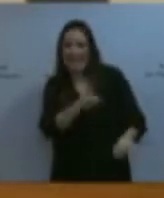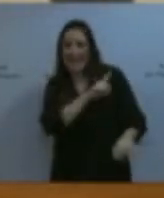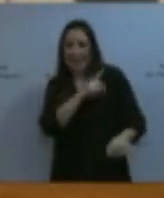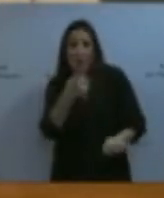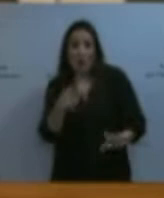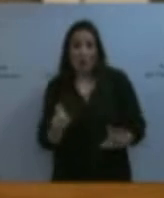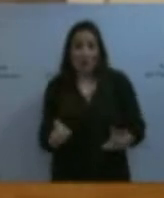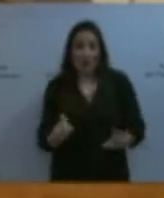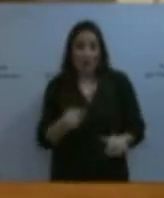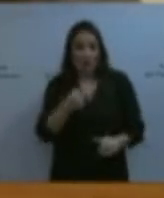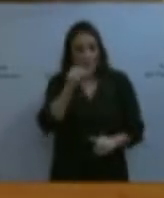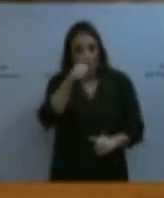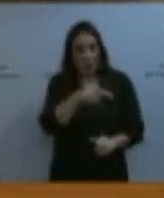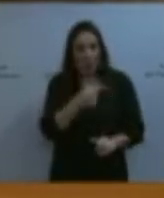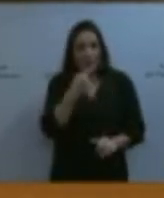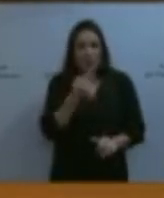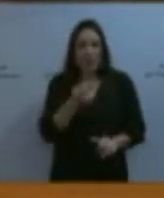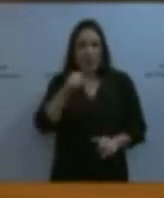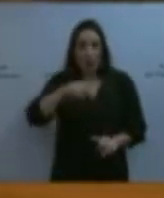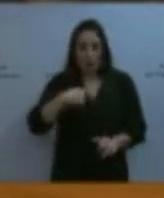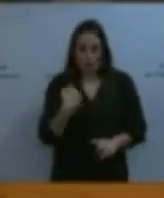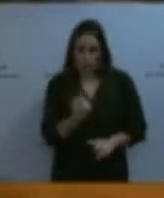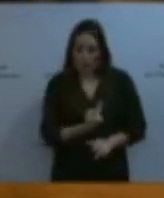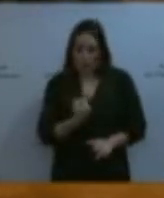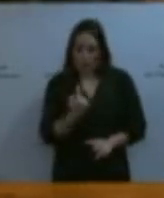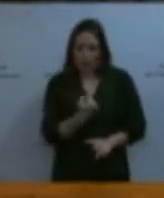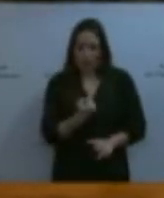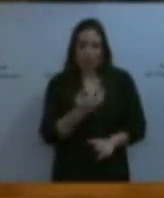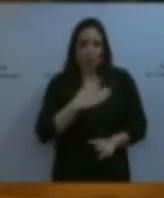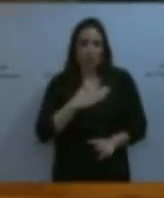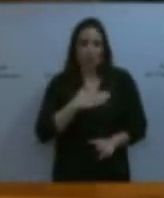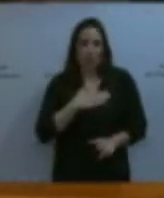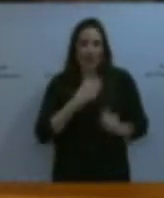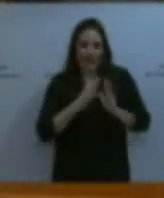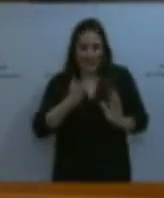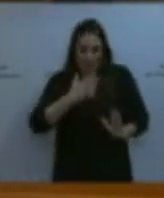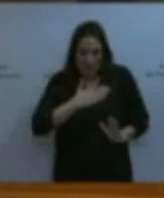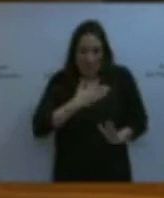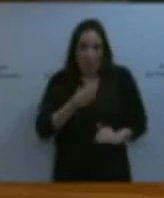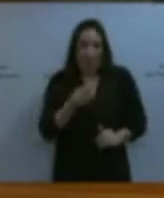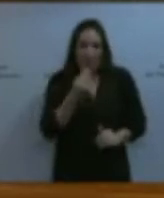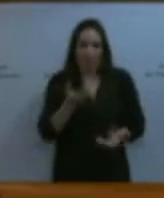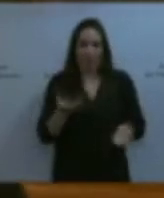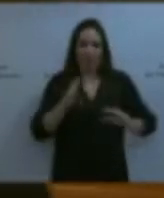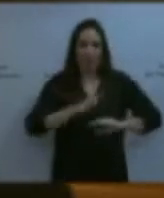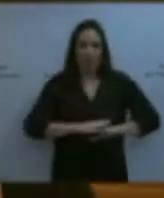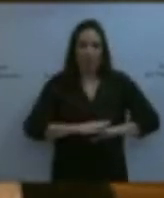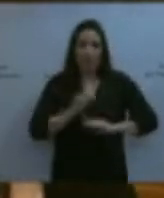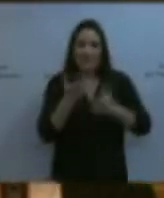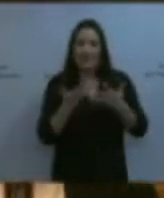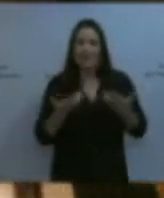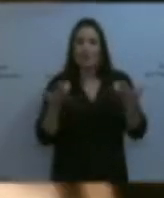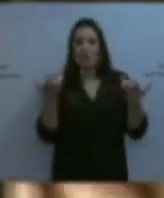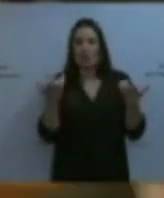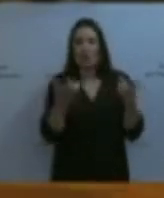que Lúculo respondió: hoy Lúculo cena en casa de Lúculo. Con esta expresión ponía en valor la